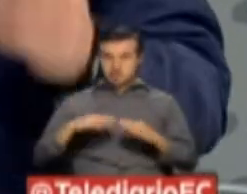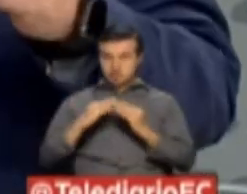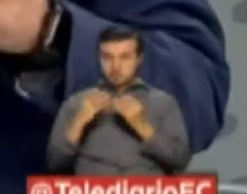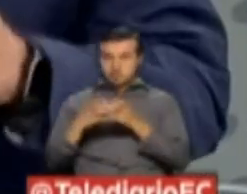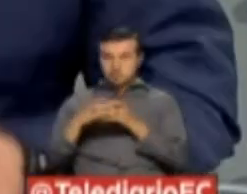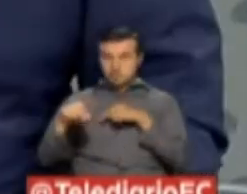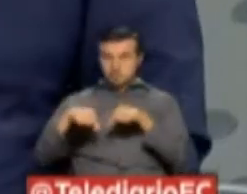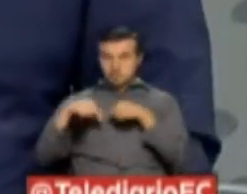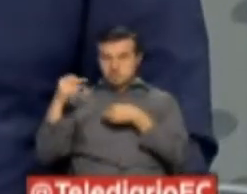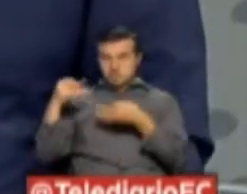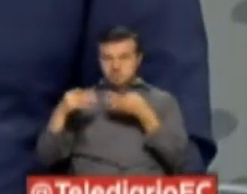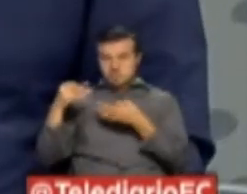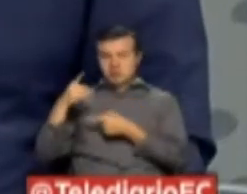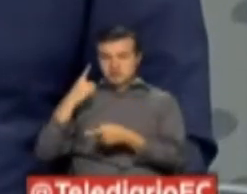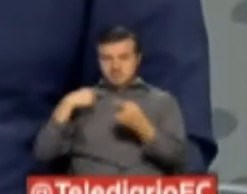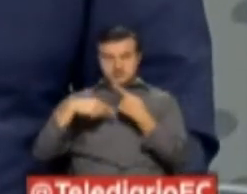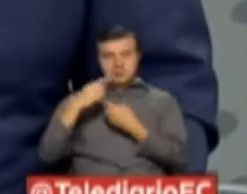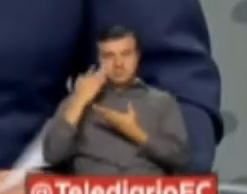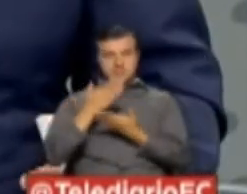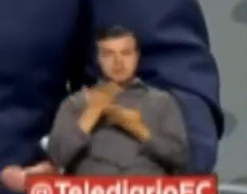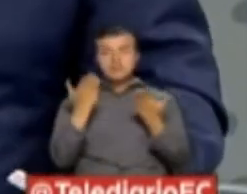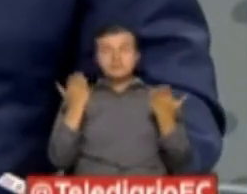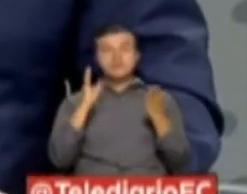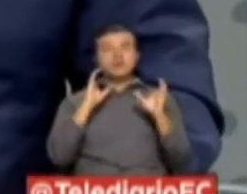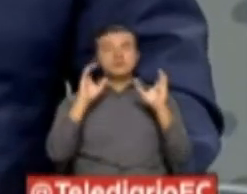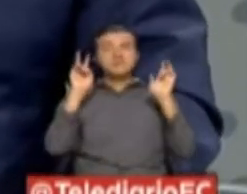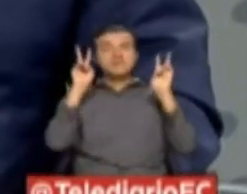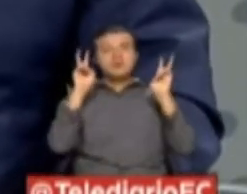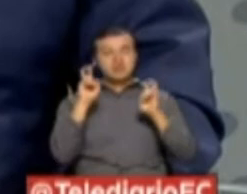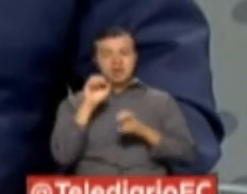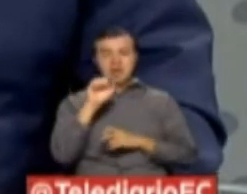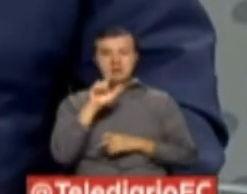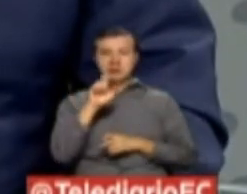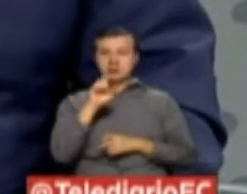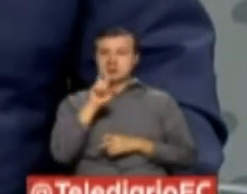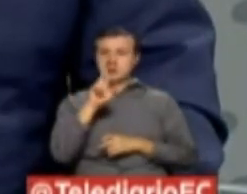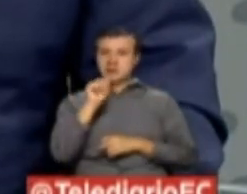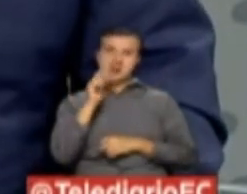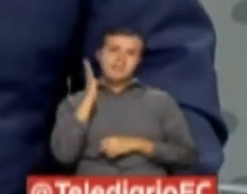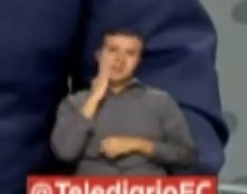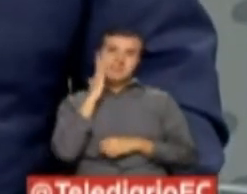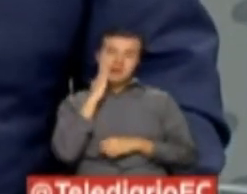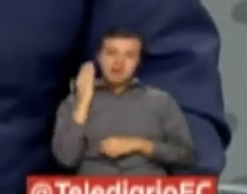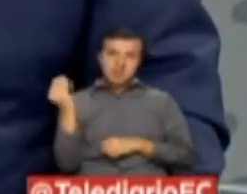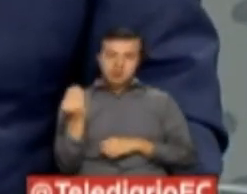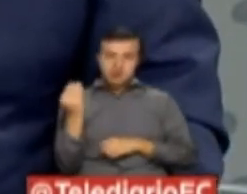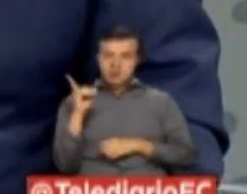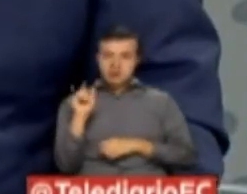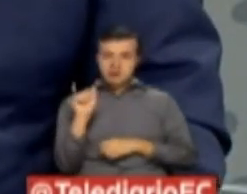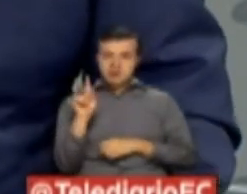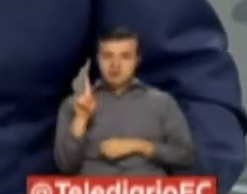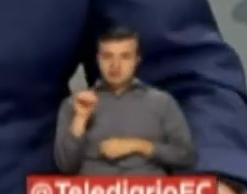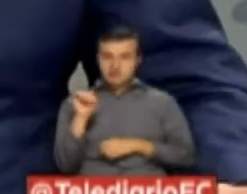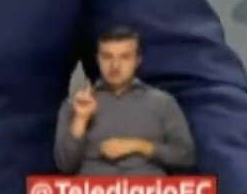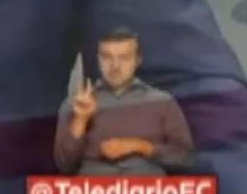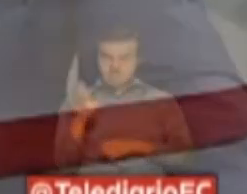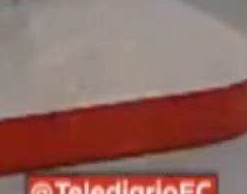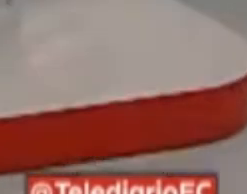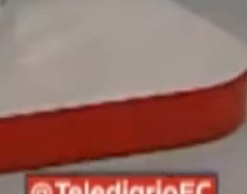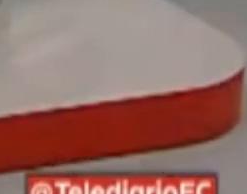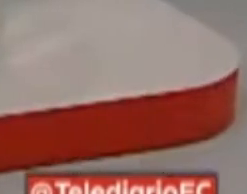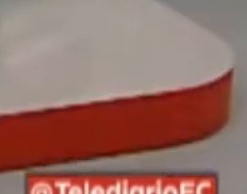impresión previsión corte al volver estaremos hablando con alexandra córdoba madre de david romo